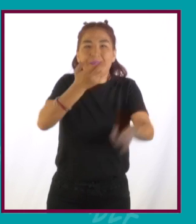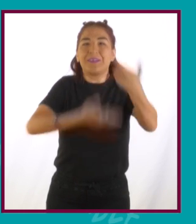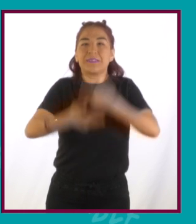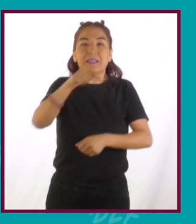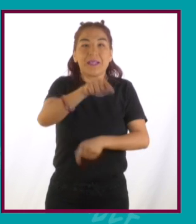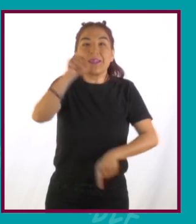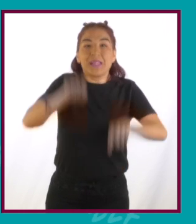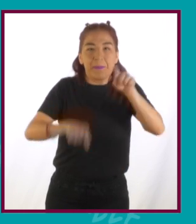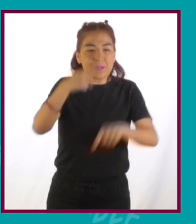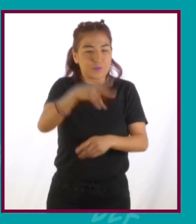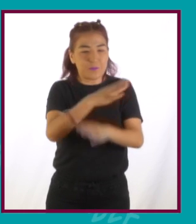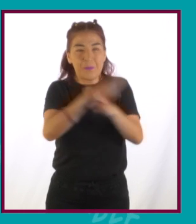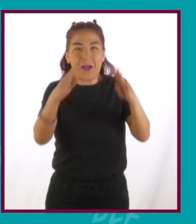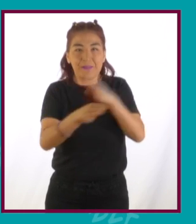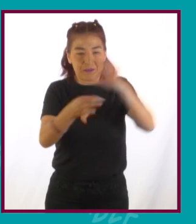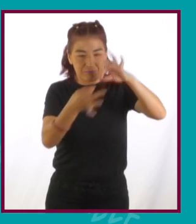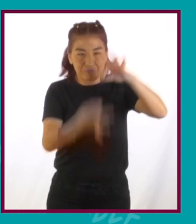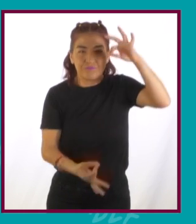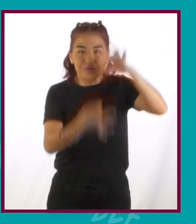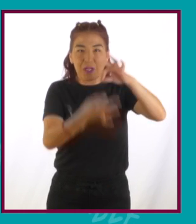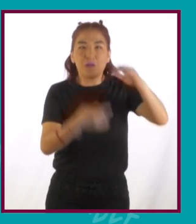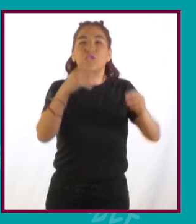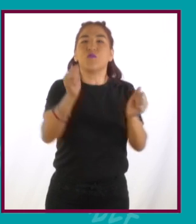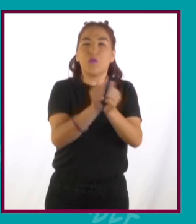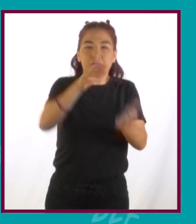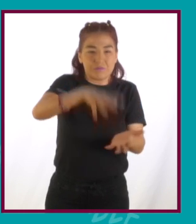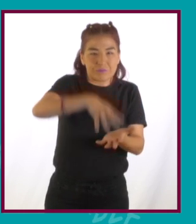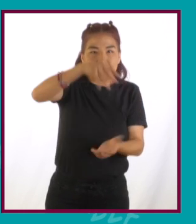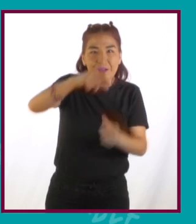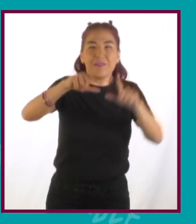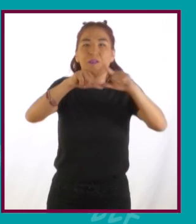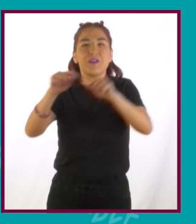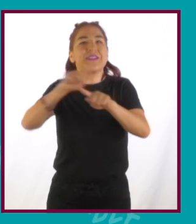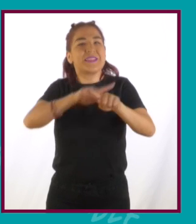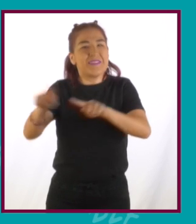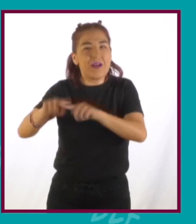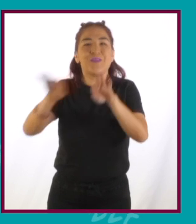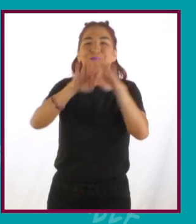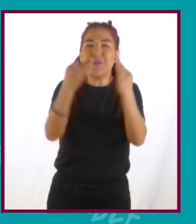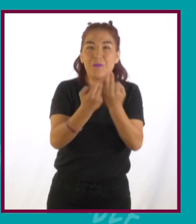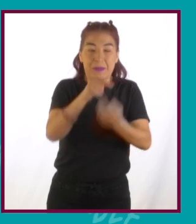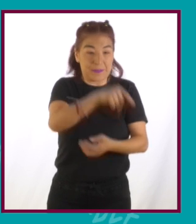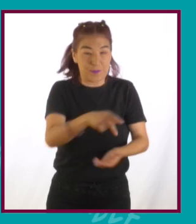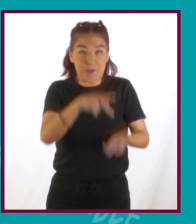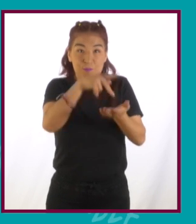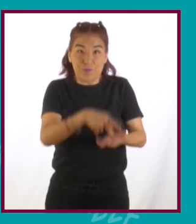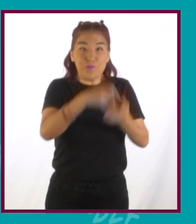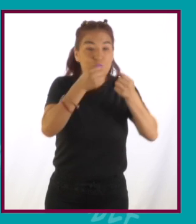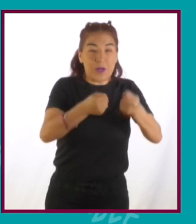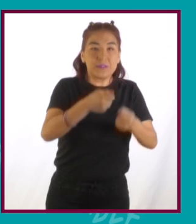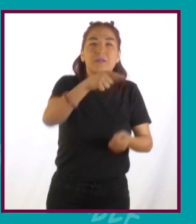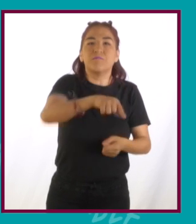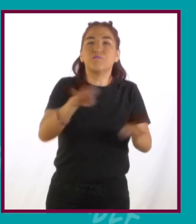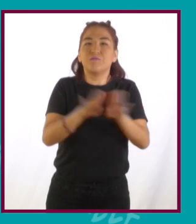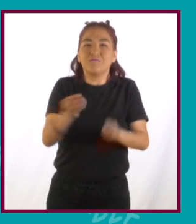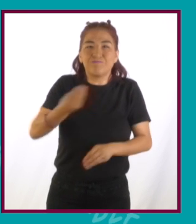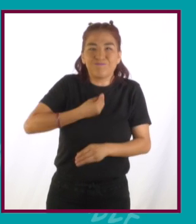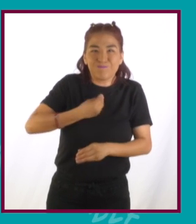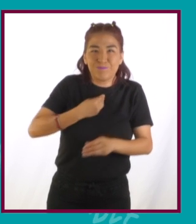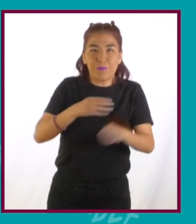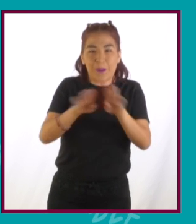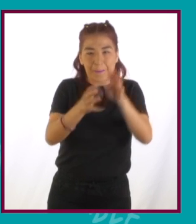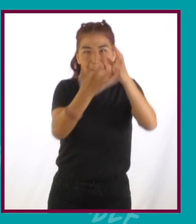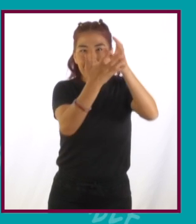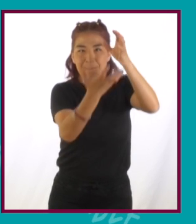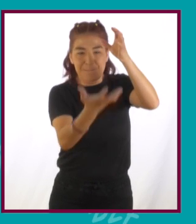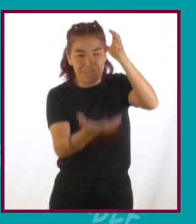constante recuperadora, que depende de la composición del resorte y de su forma geométrica. Teniendo en cuenta que la fuerza que ejerce el resorte está